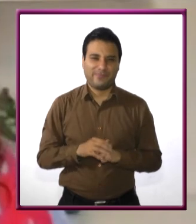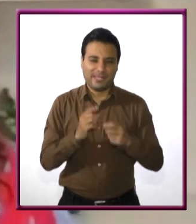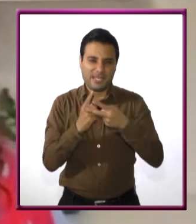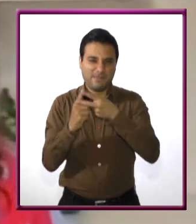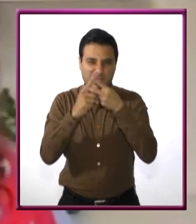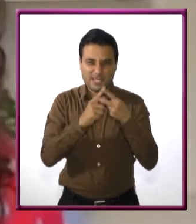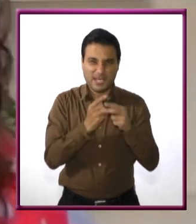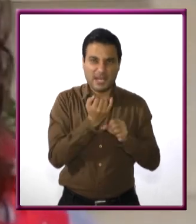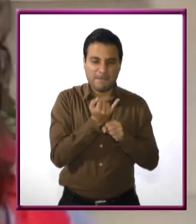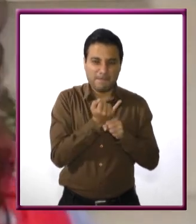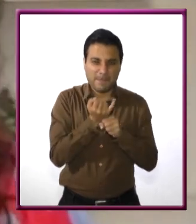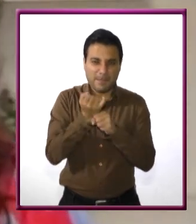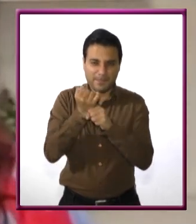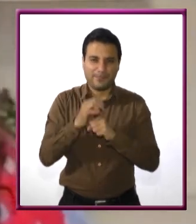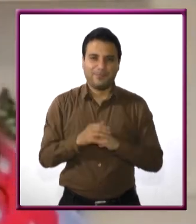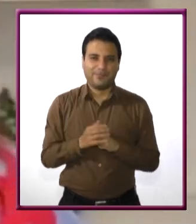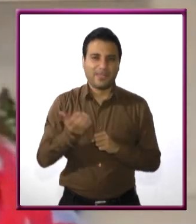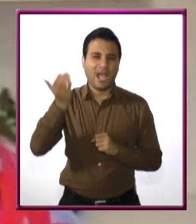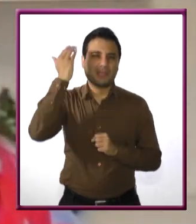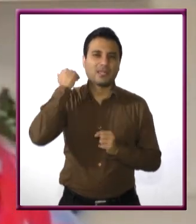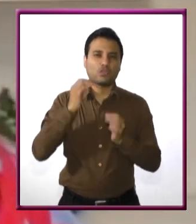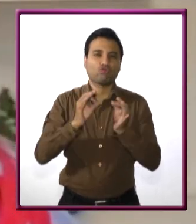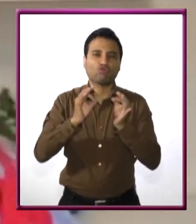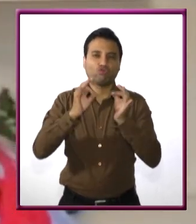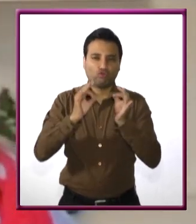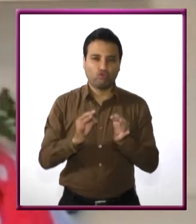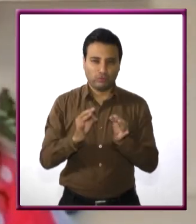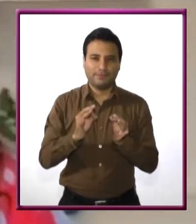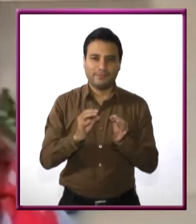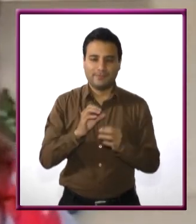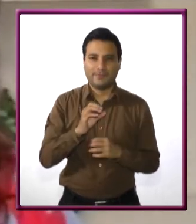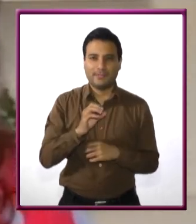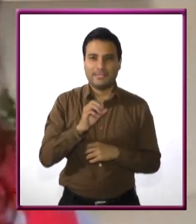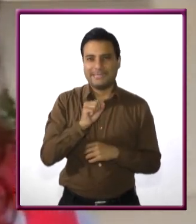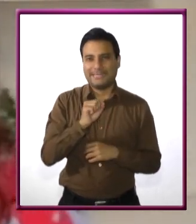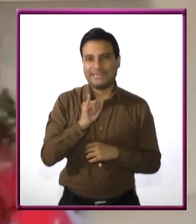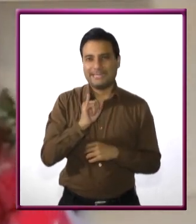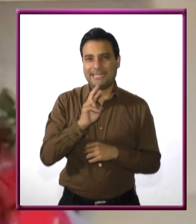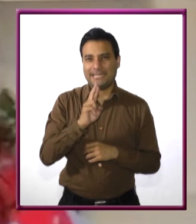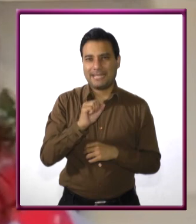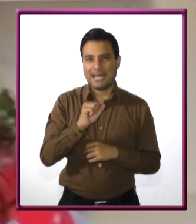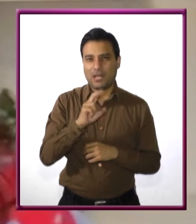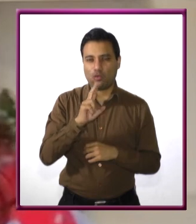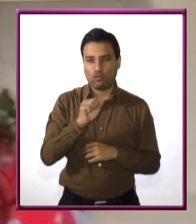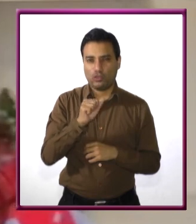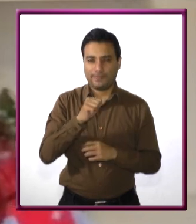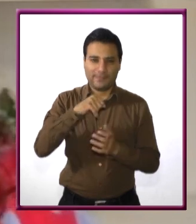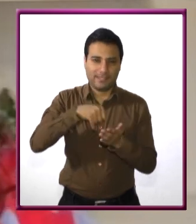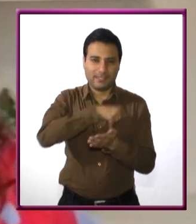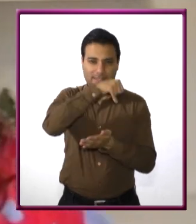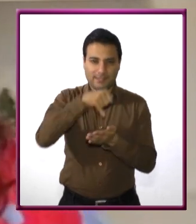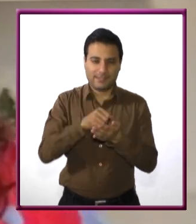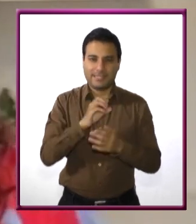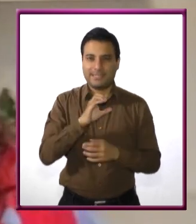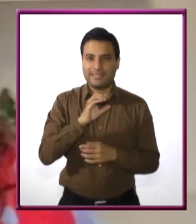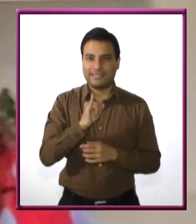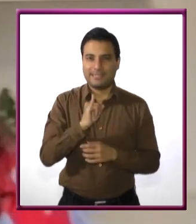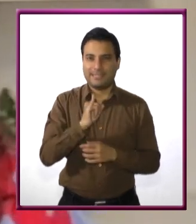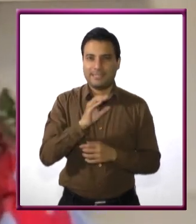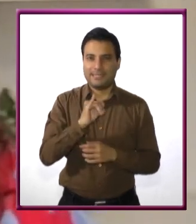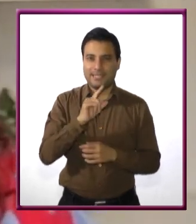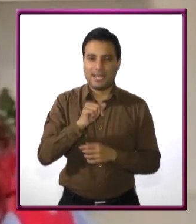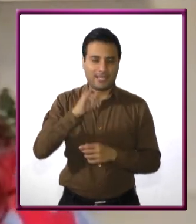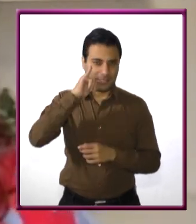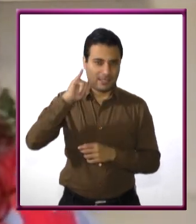astrónomo en lo que antiguamente era Siracusa, hoy el territorio con una isla que se llama